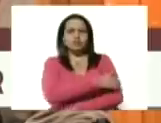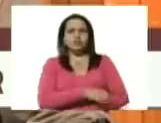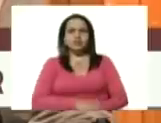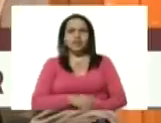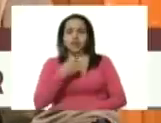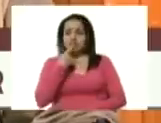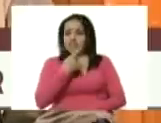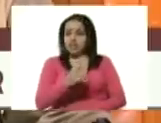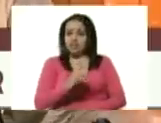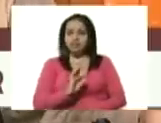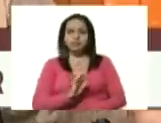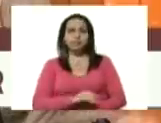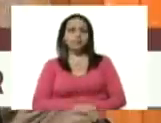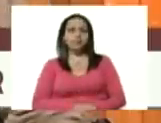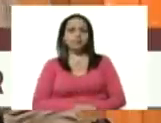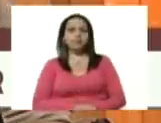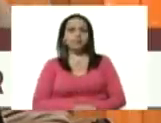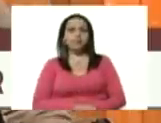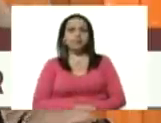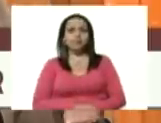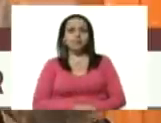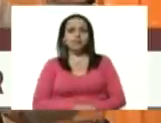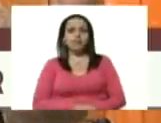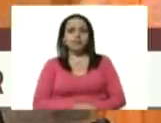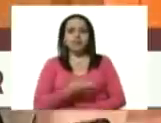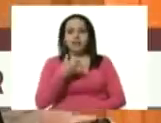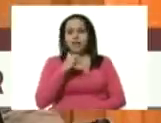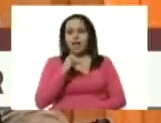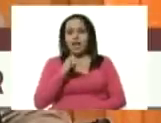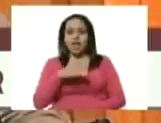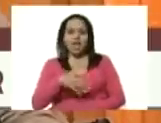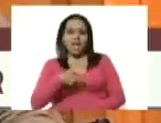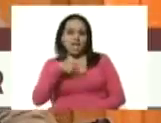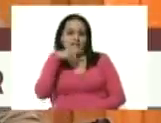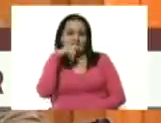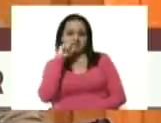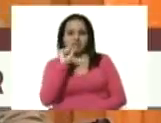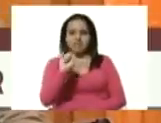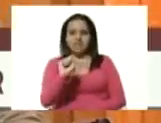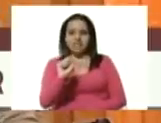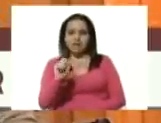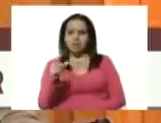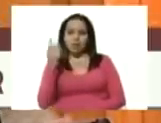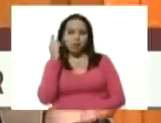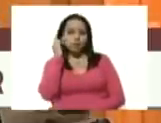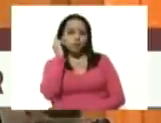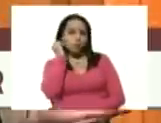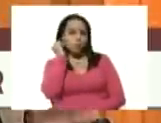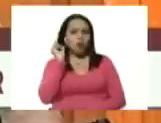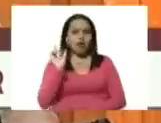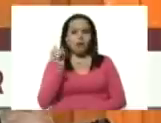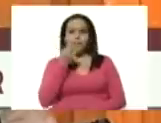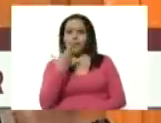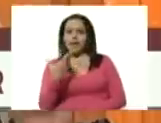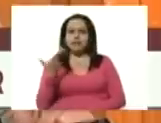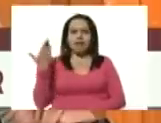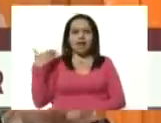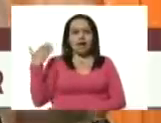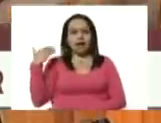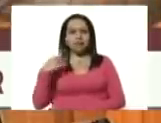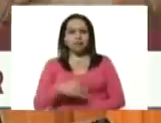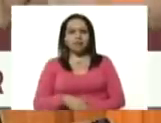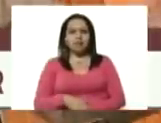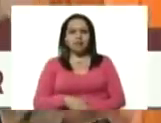ella diría que era envidia por la belleza de aquellas mujeres. No, entre las protestantes